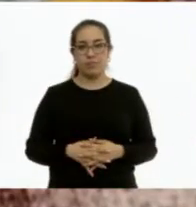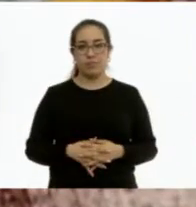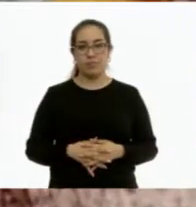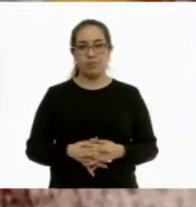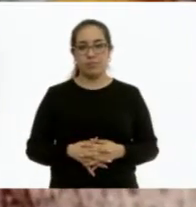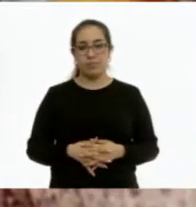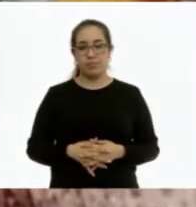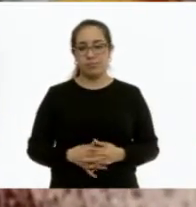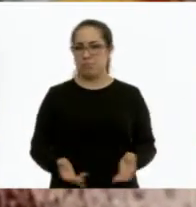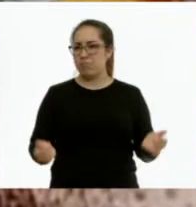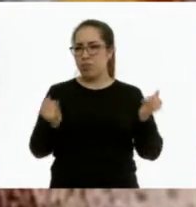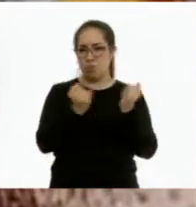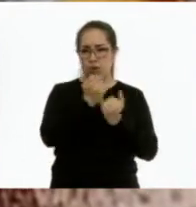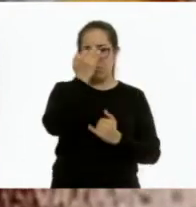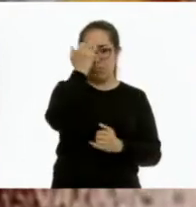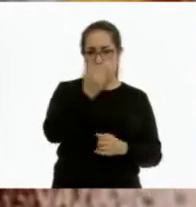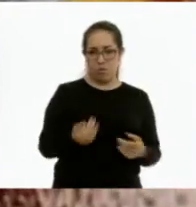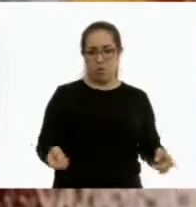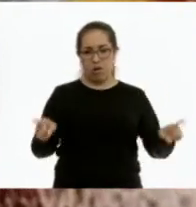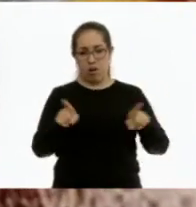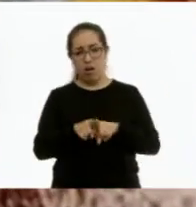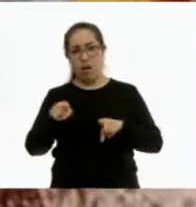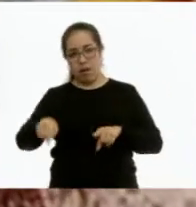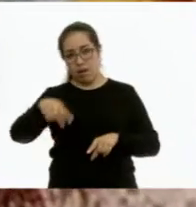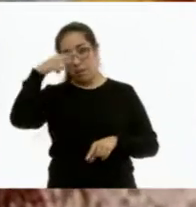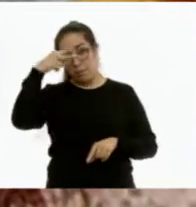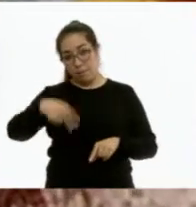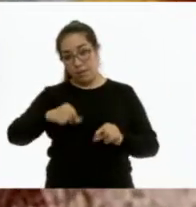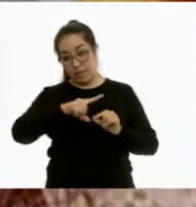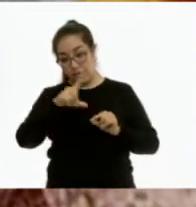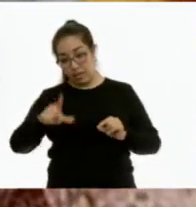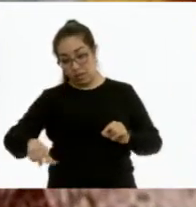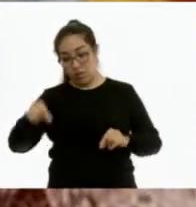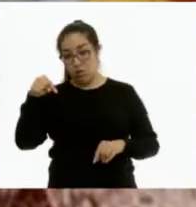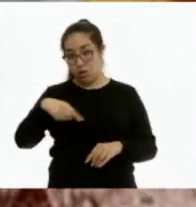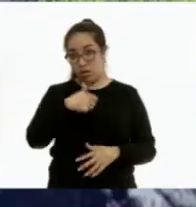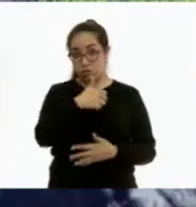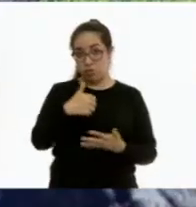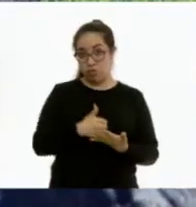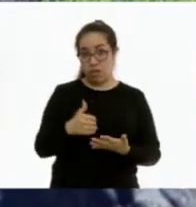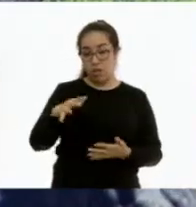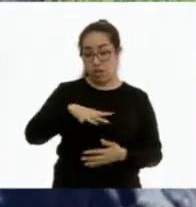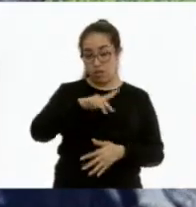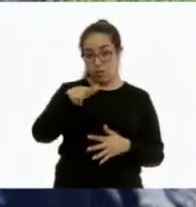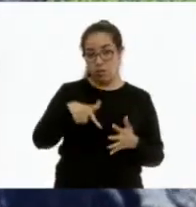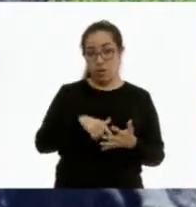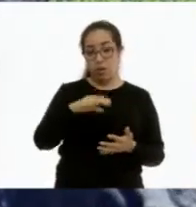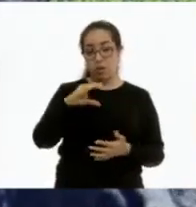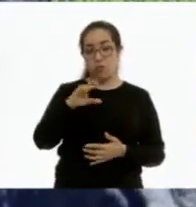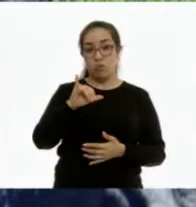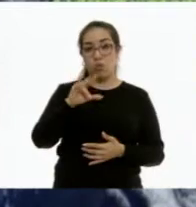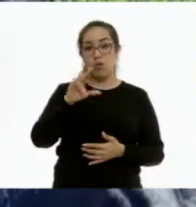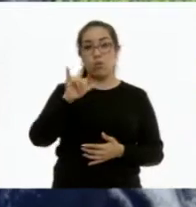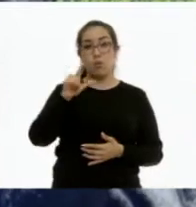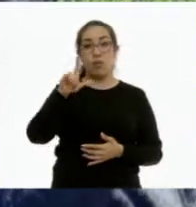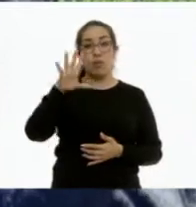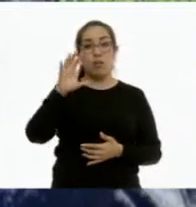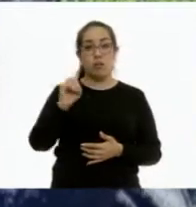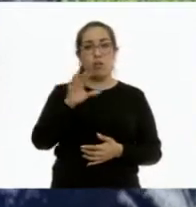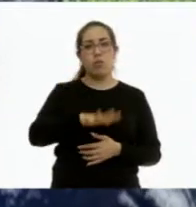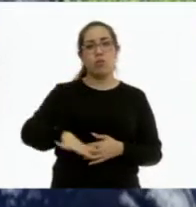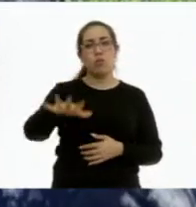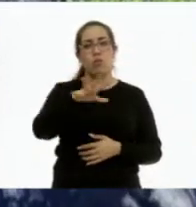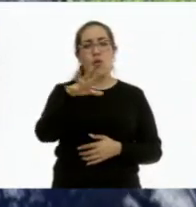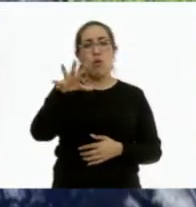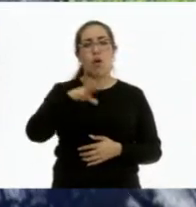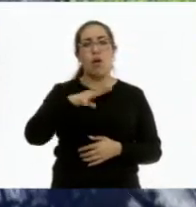De manera simultánea, en el Valle de México floreció Cuicuilco. Aunque el desarrollo urbano actual y la capa de lava que cubrió